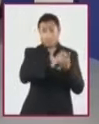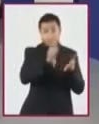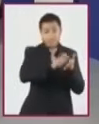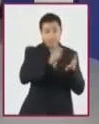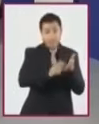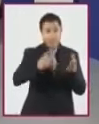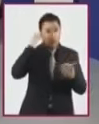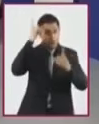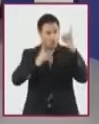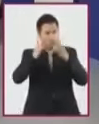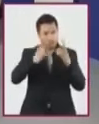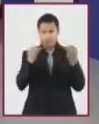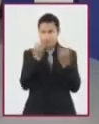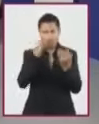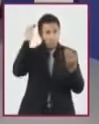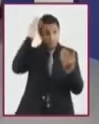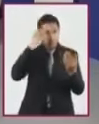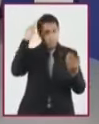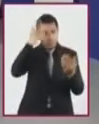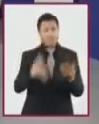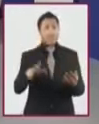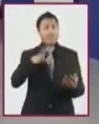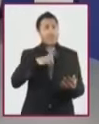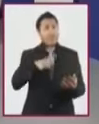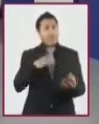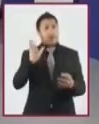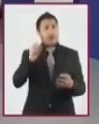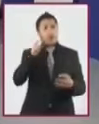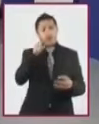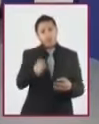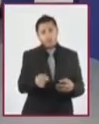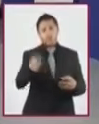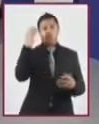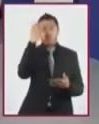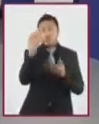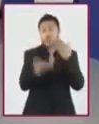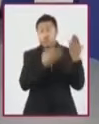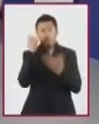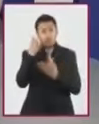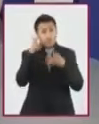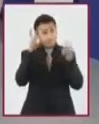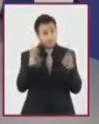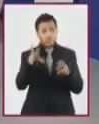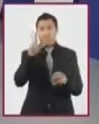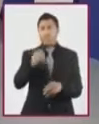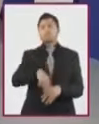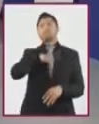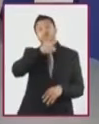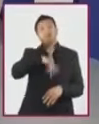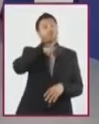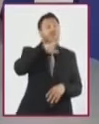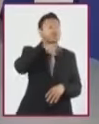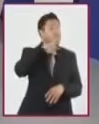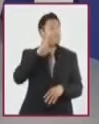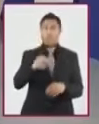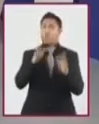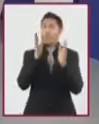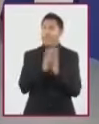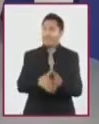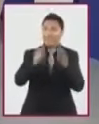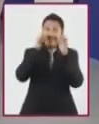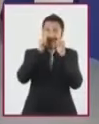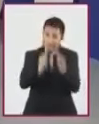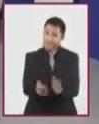como las reflexiones que surjan a partir de este tema. Eviten distracciones y centren su atención